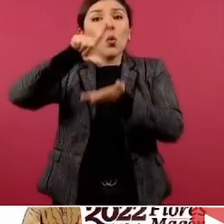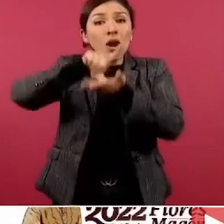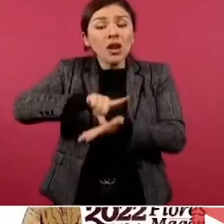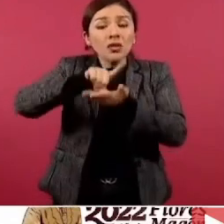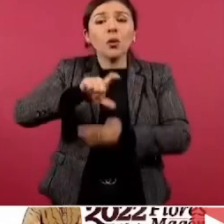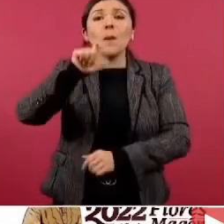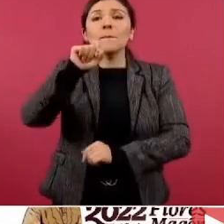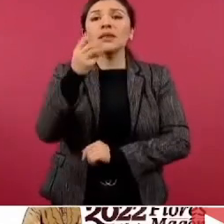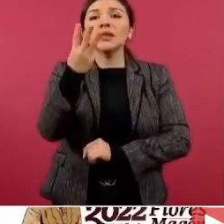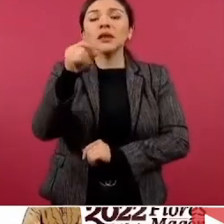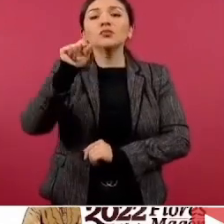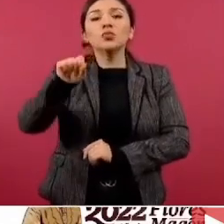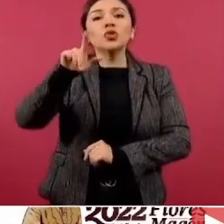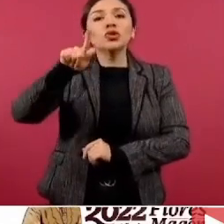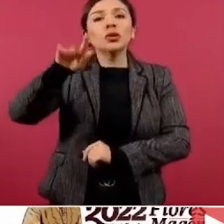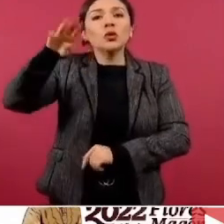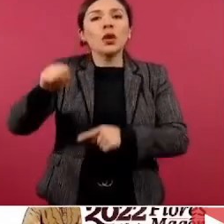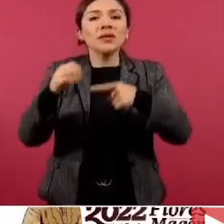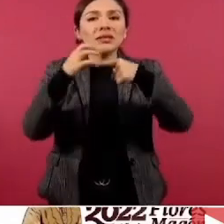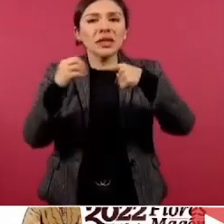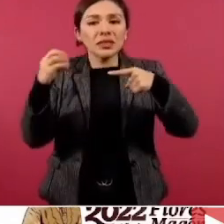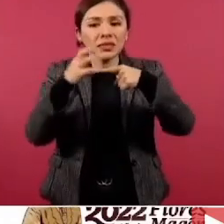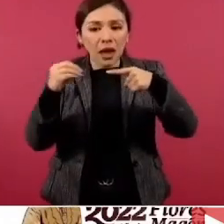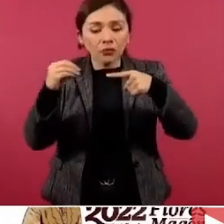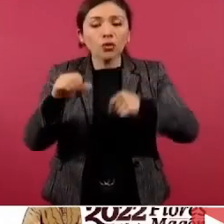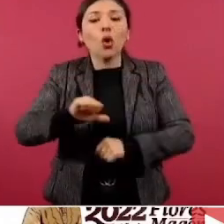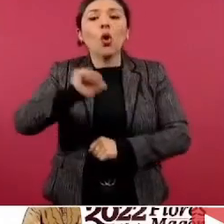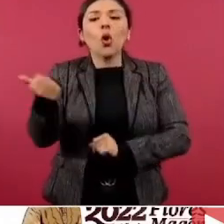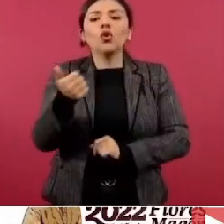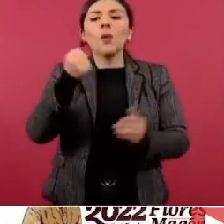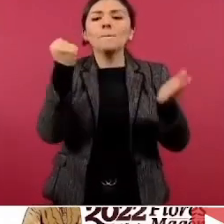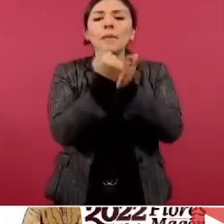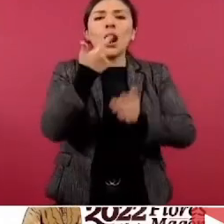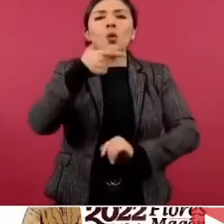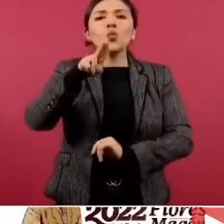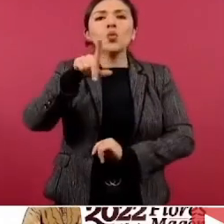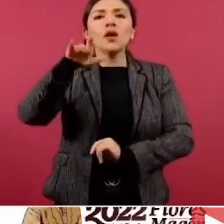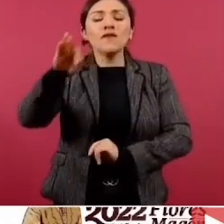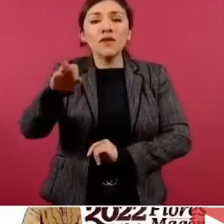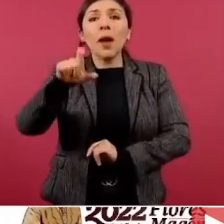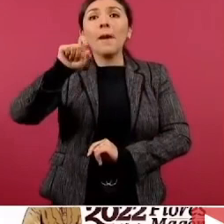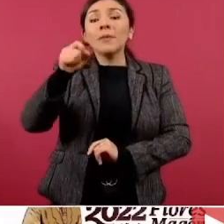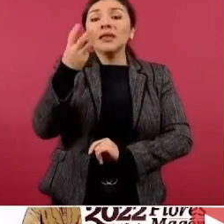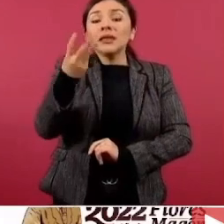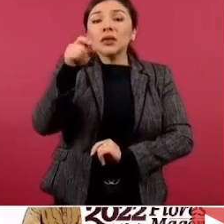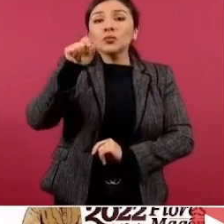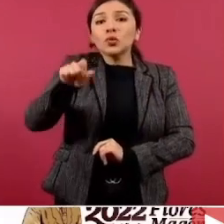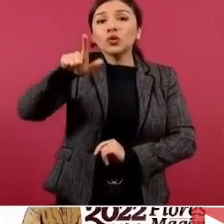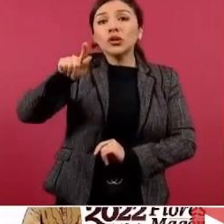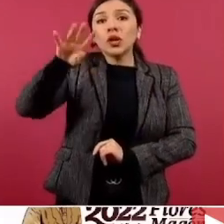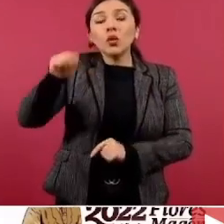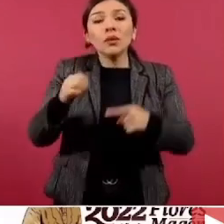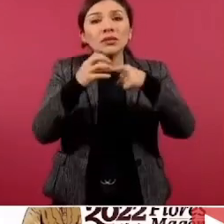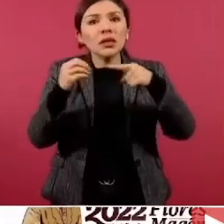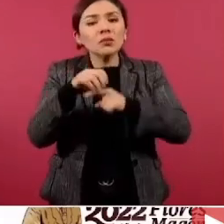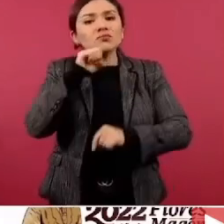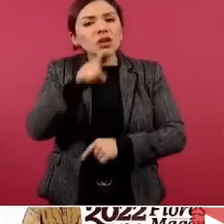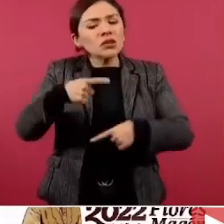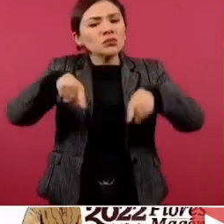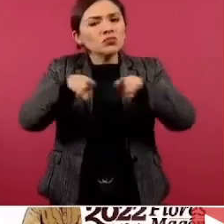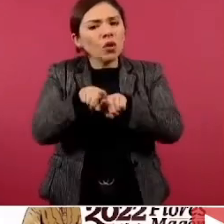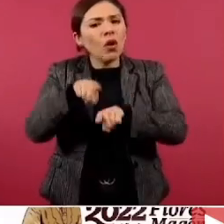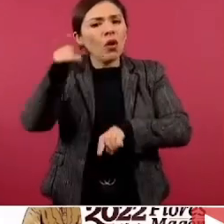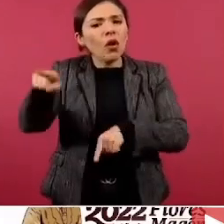litro a 23 pesos con 79 centavos, y Gulf, que con 23 pesos con 79 centavos también